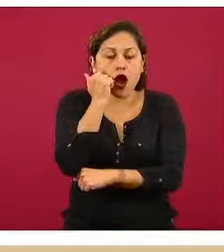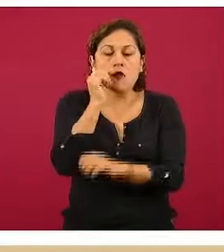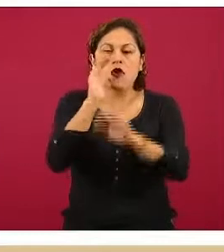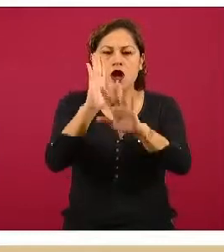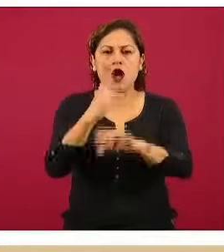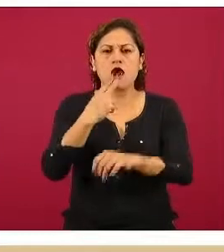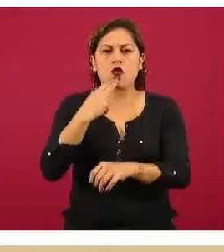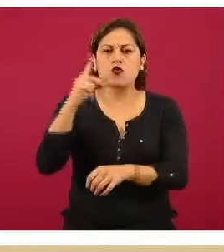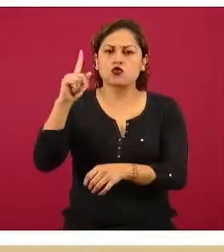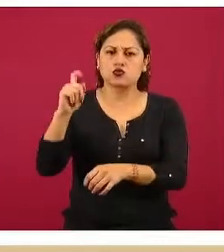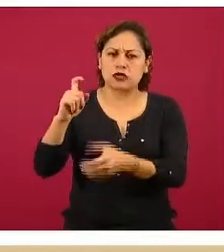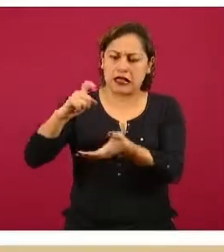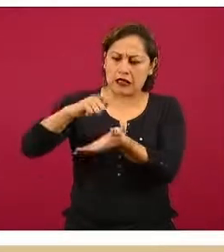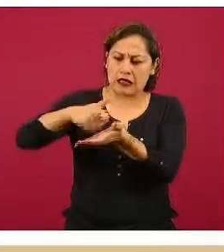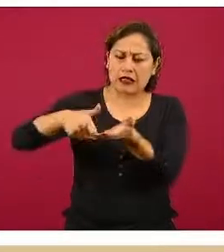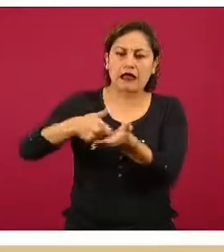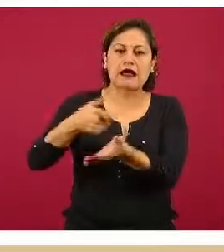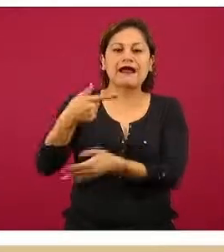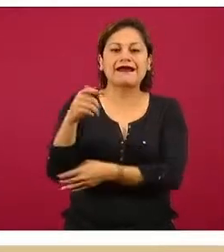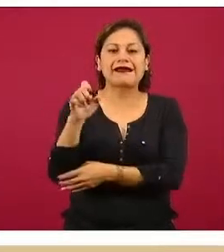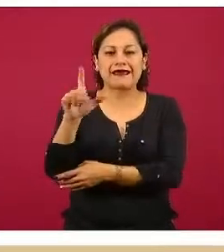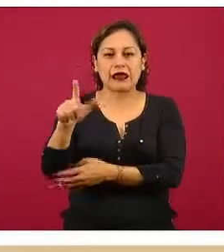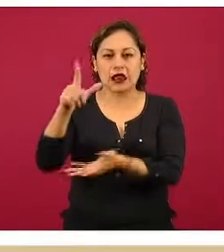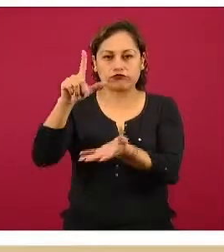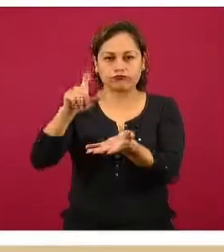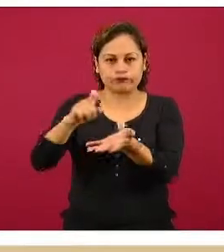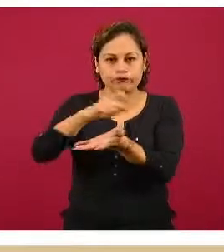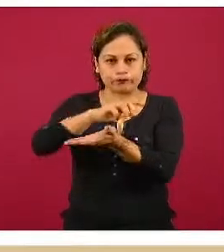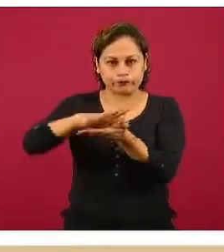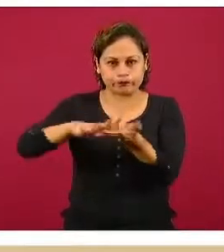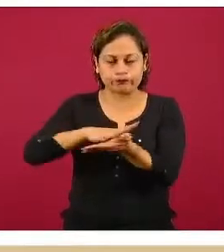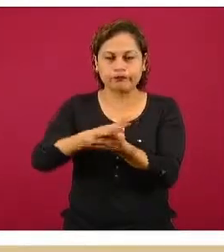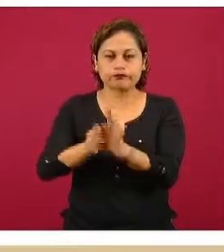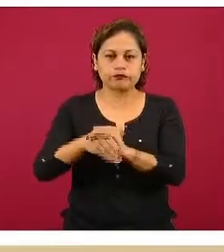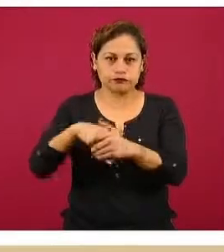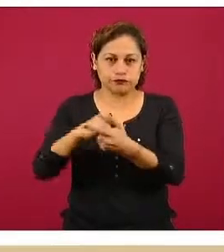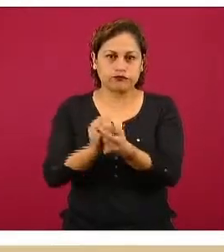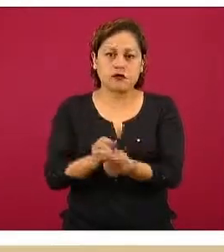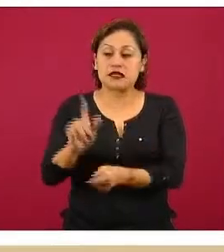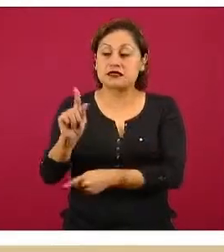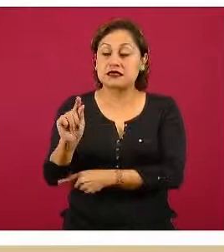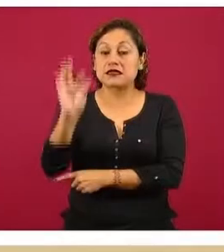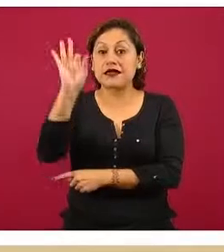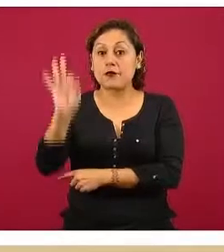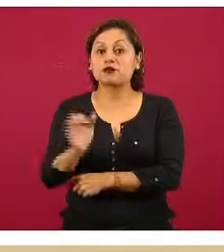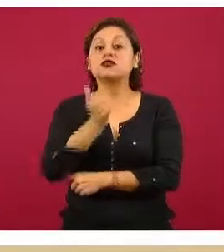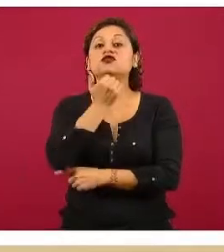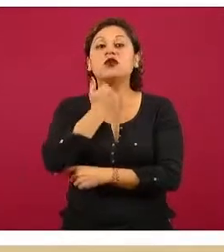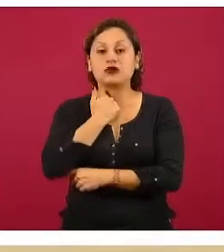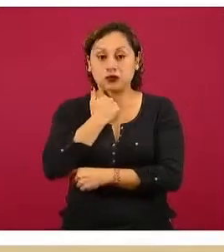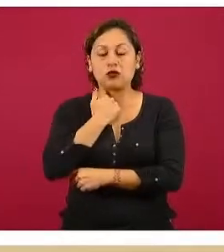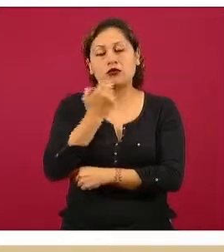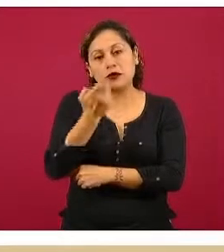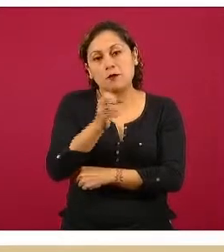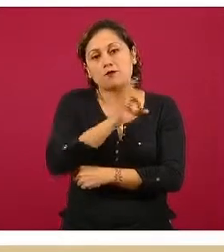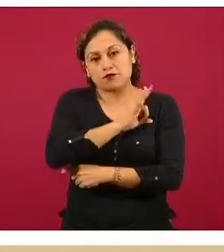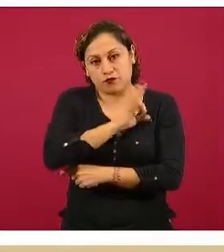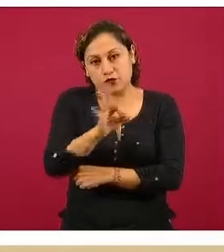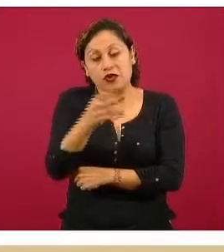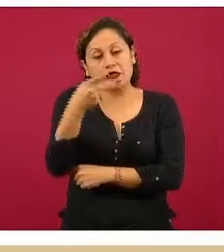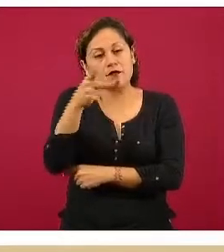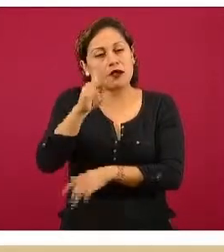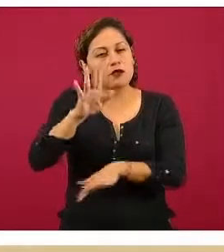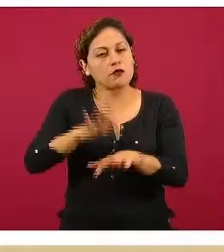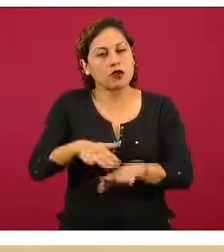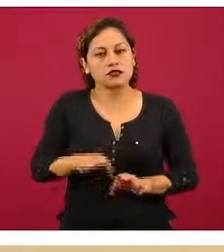gel al 70%. Esto es pues una alternativa. Sin embargo, lo que se recomienda principalmente es